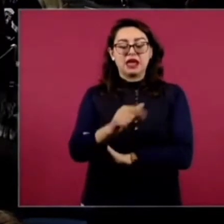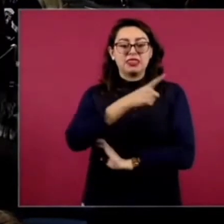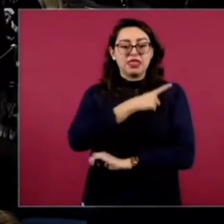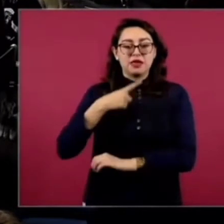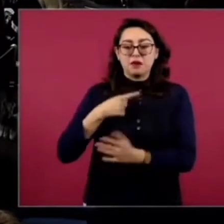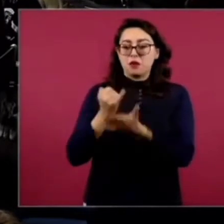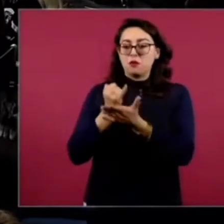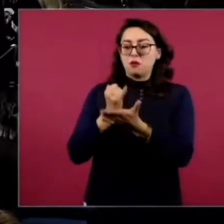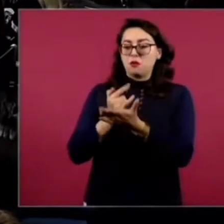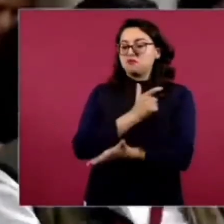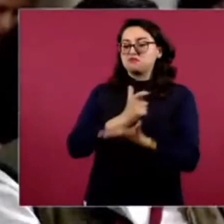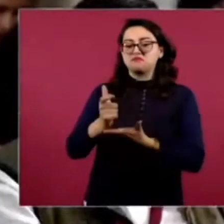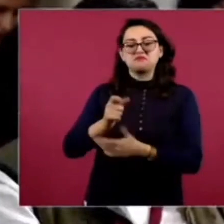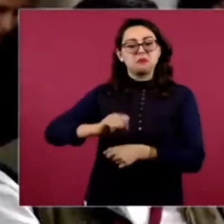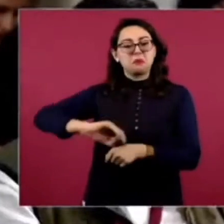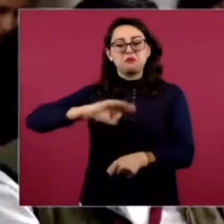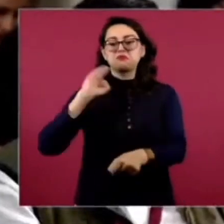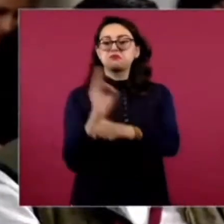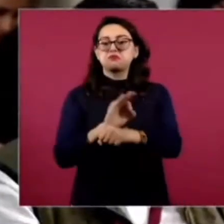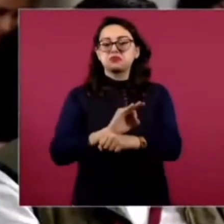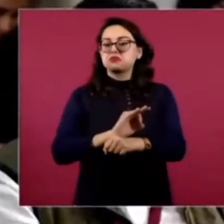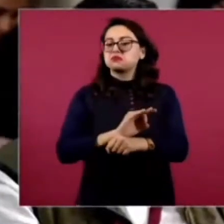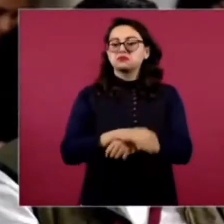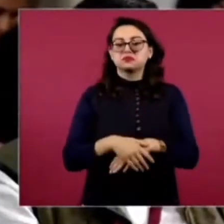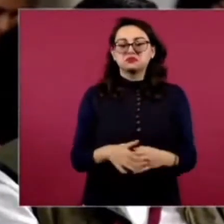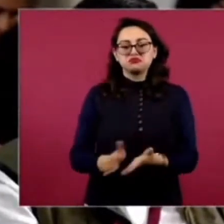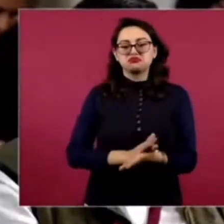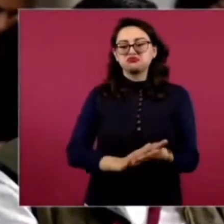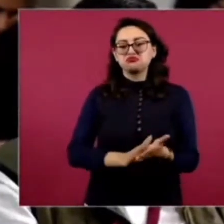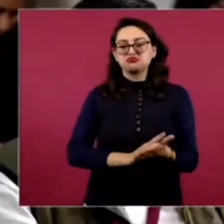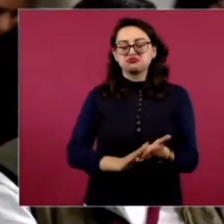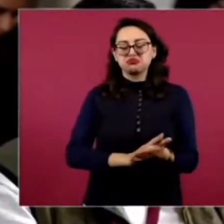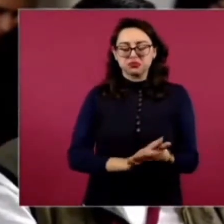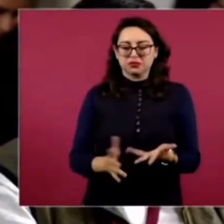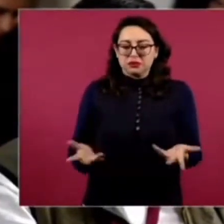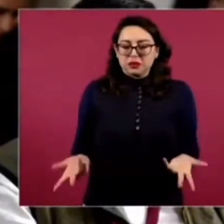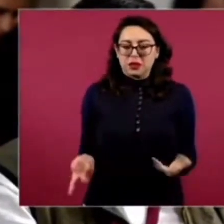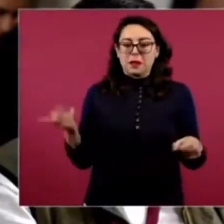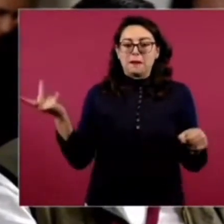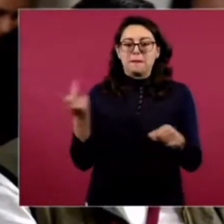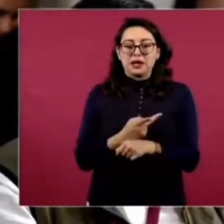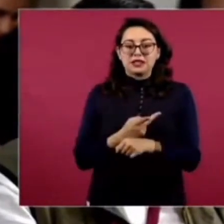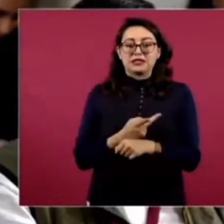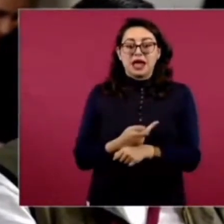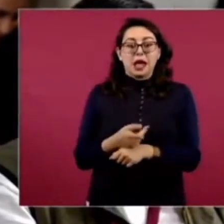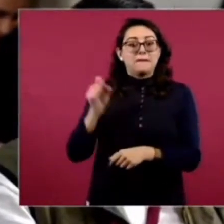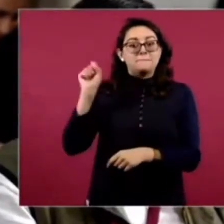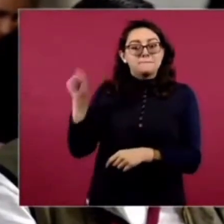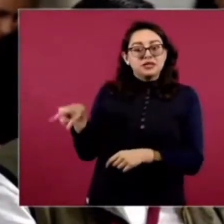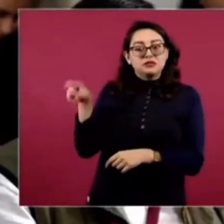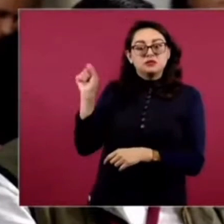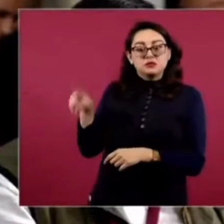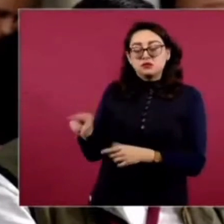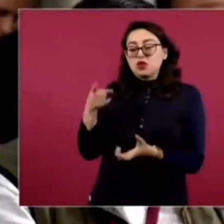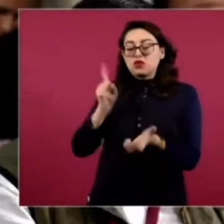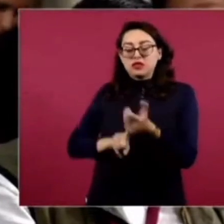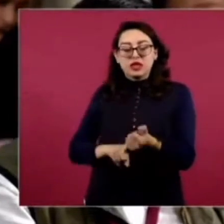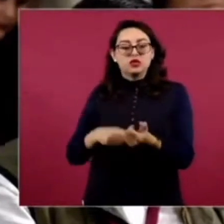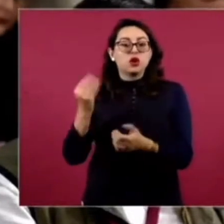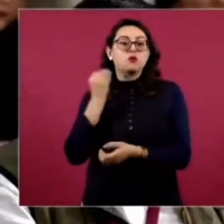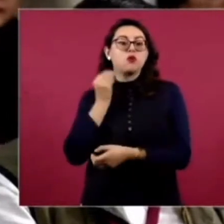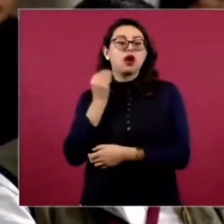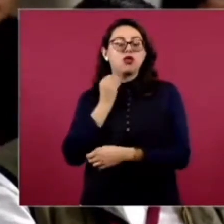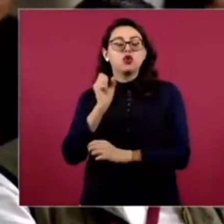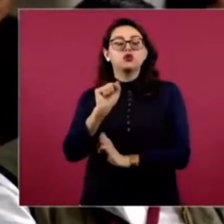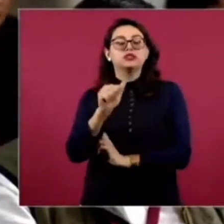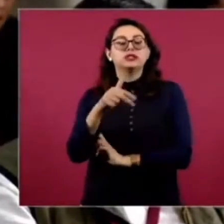ocasión en que hará suya solicitud contra pago de impuestos y todos los asuntos han sido cabildeados por el despacho de Santiago Krill. De